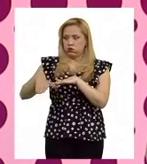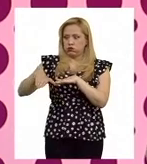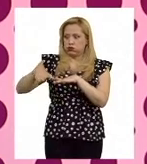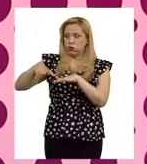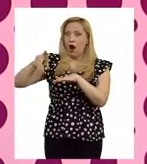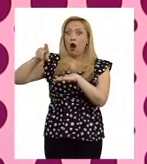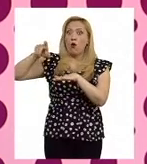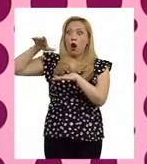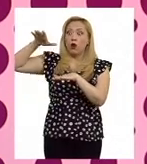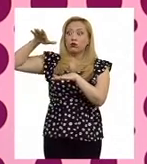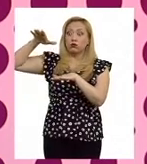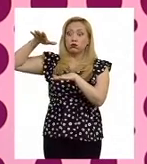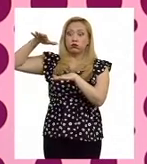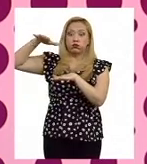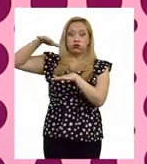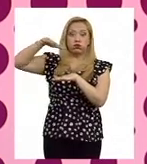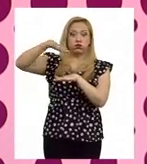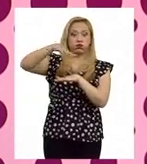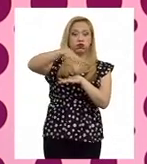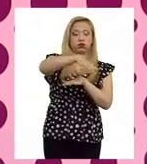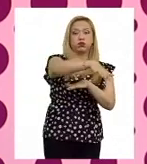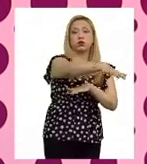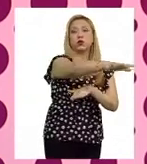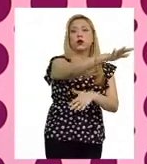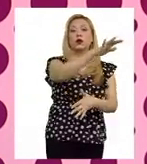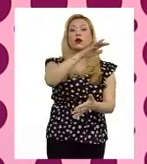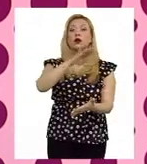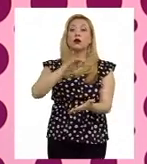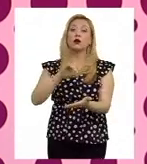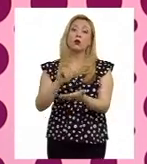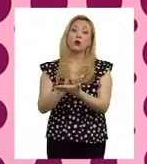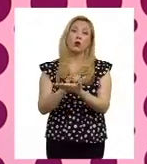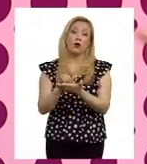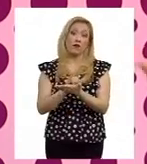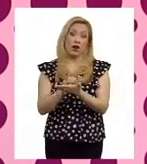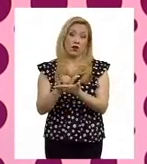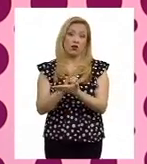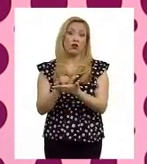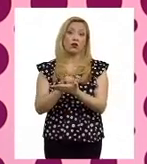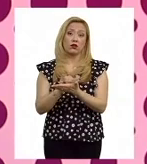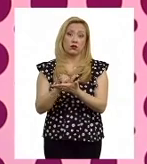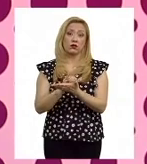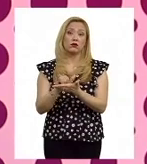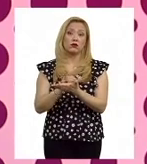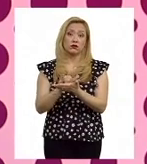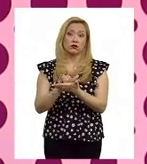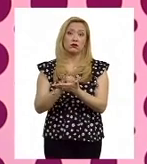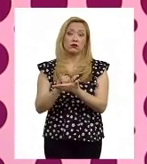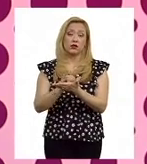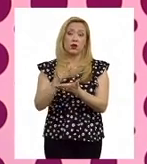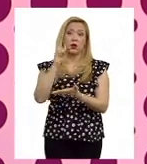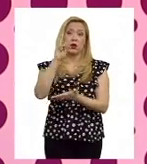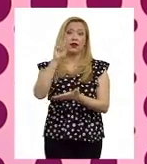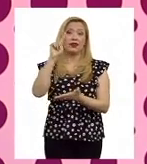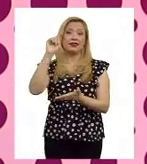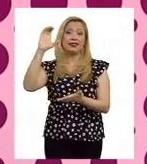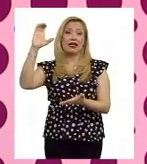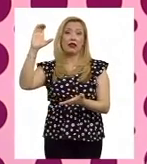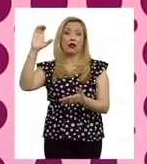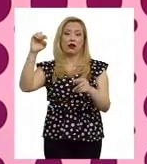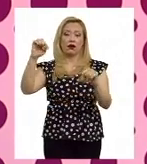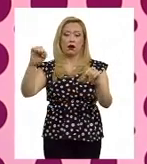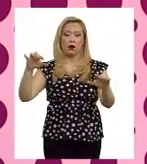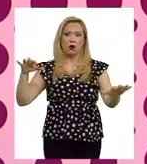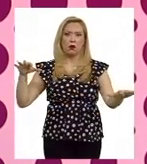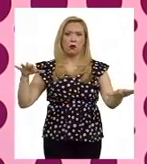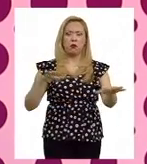agua entraría e inclusive inundaría lo que ahora es la zona cero, antes el World Trade Center en Nueva York, ¿no? Y así